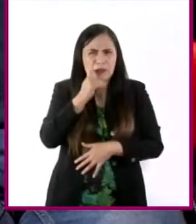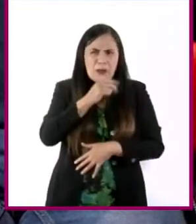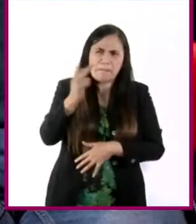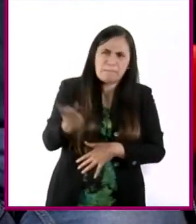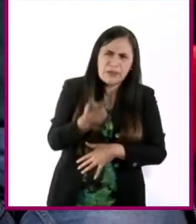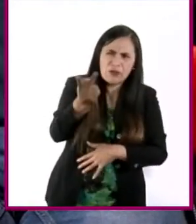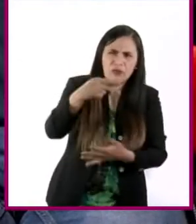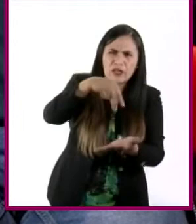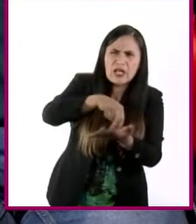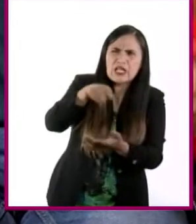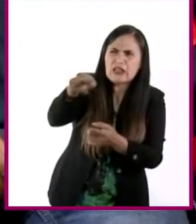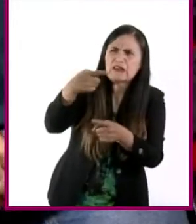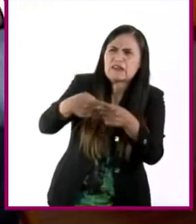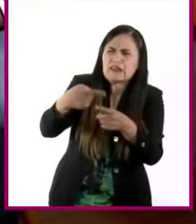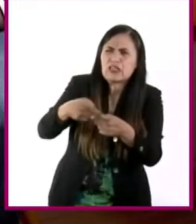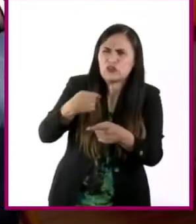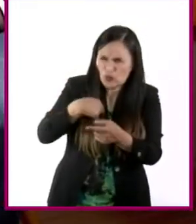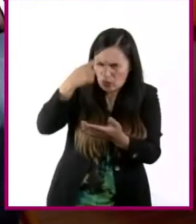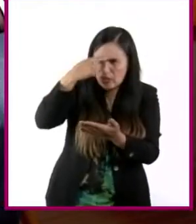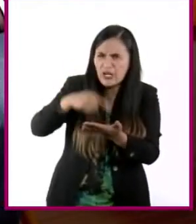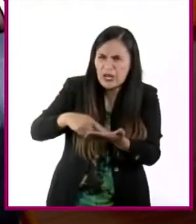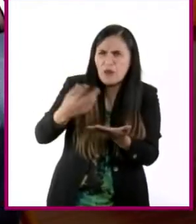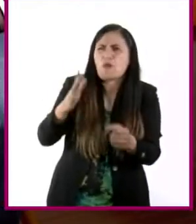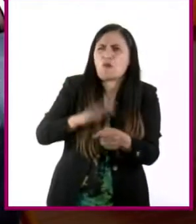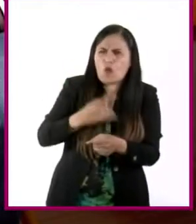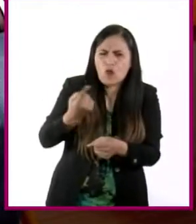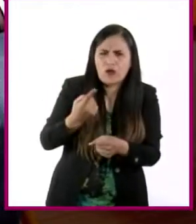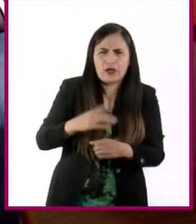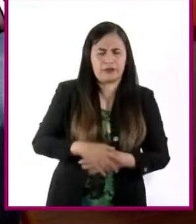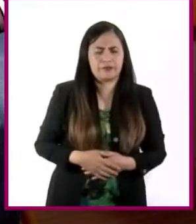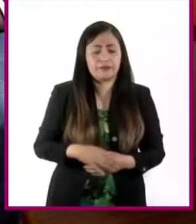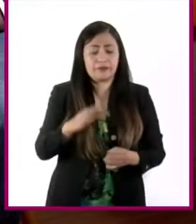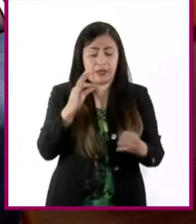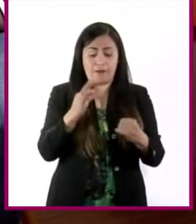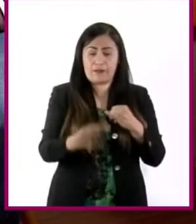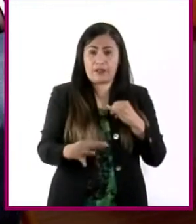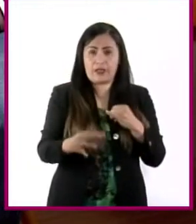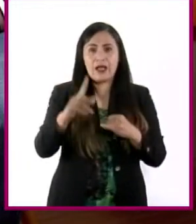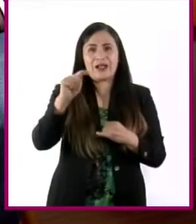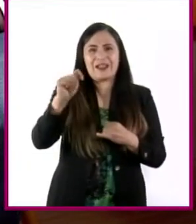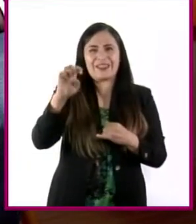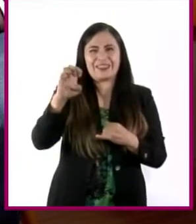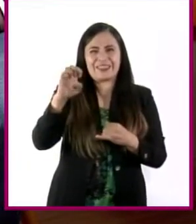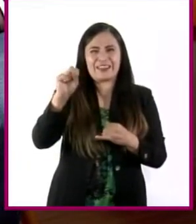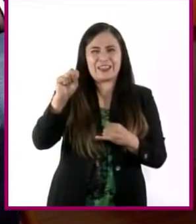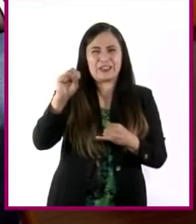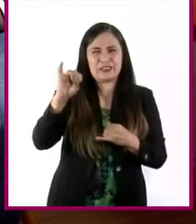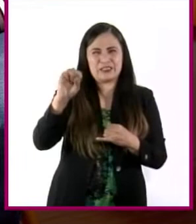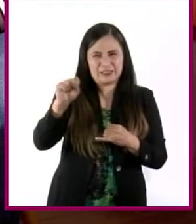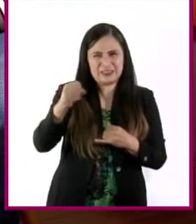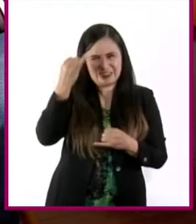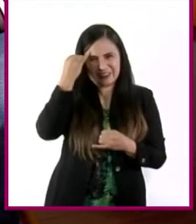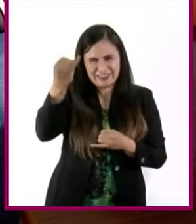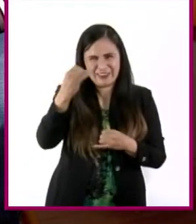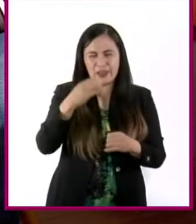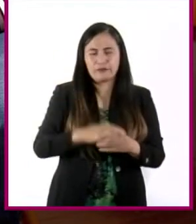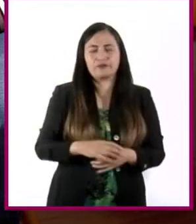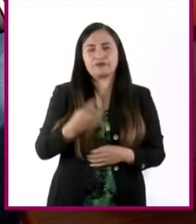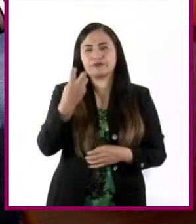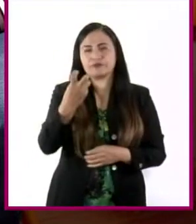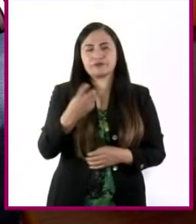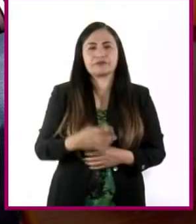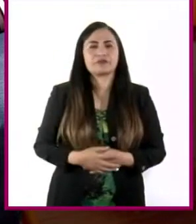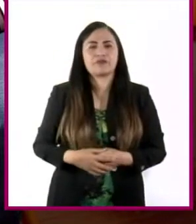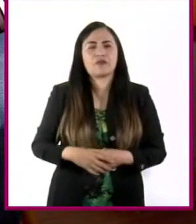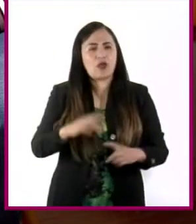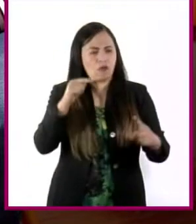o ella y por qué debería creerle? Por último, deberán enunciar su tesis. En el caso de los discursos, la tesis se conforma